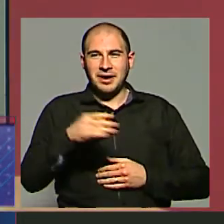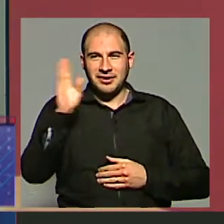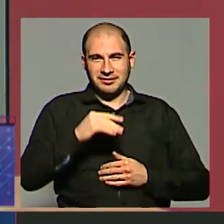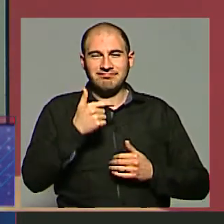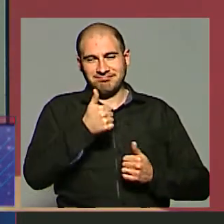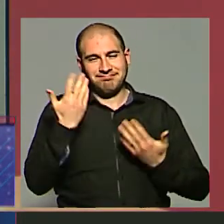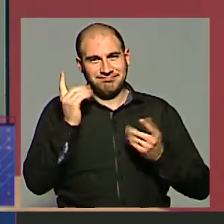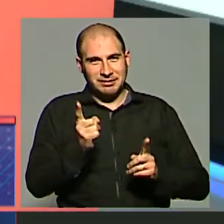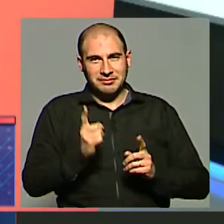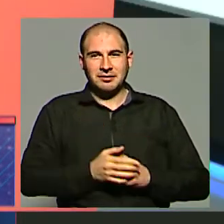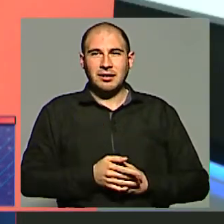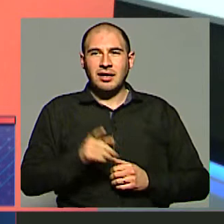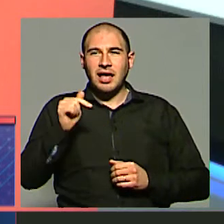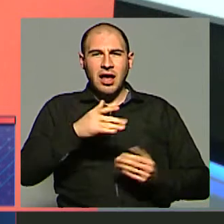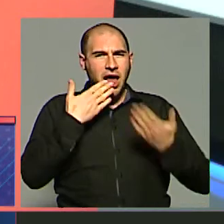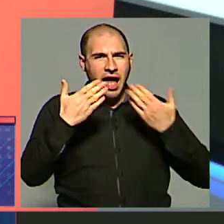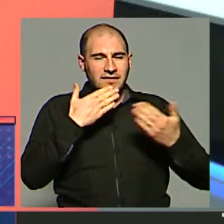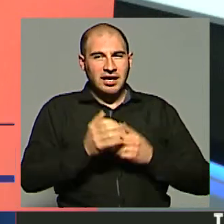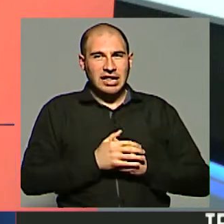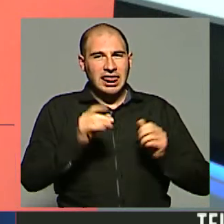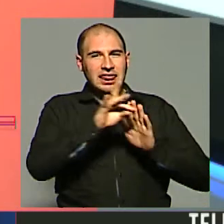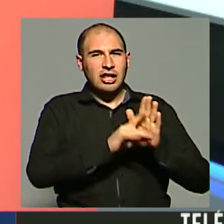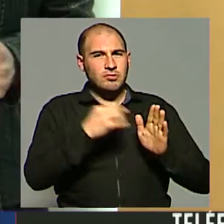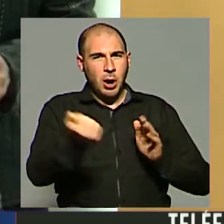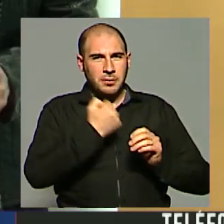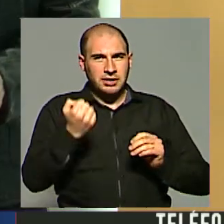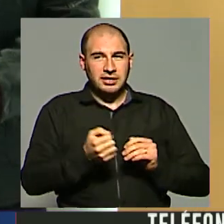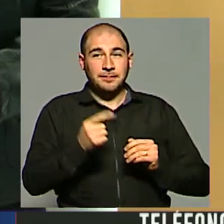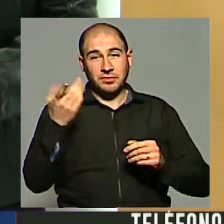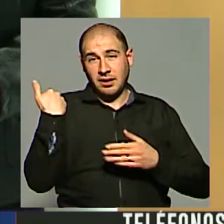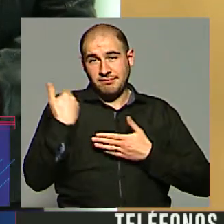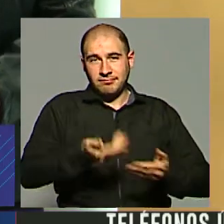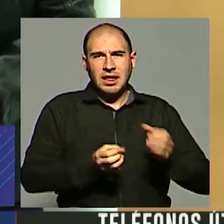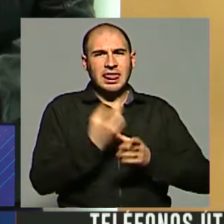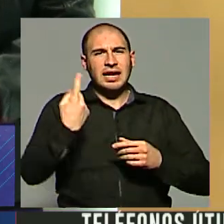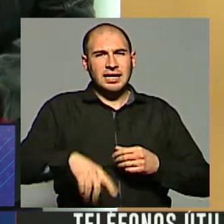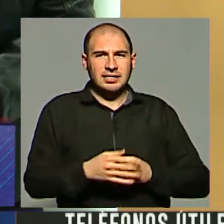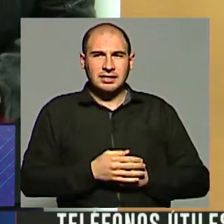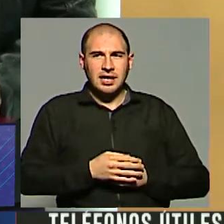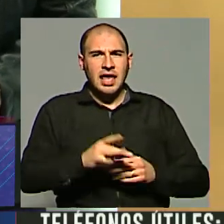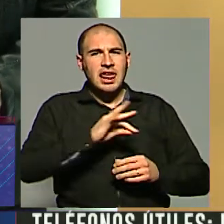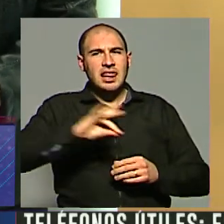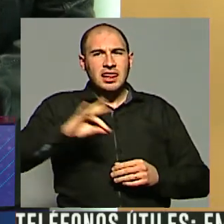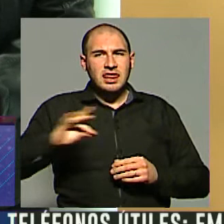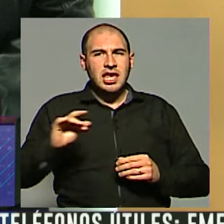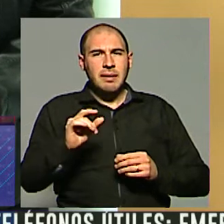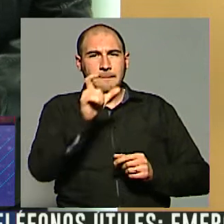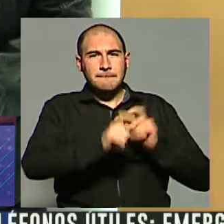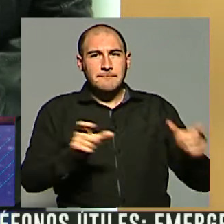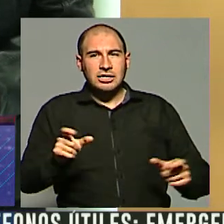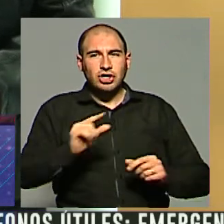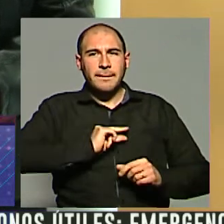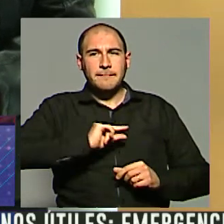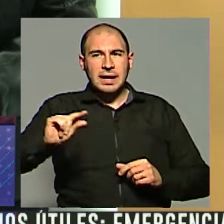un placer como siempre. Bueno, vamos a hablar de un dato importante que surgió en las últimas horas y tiene que ver con el endeudamiento de las personas con